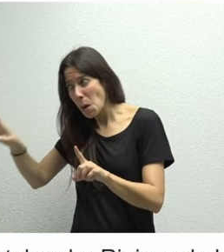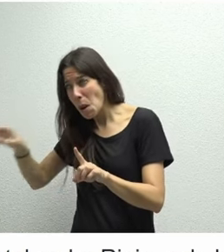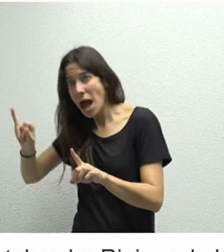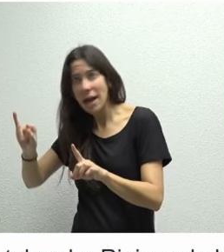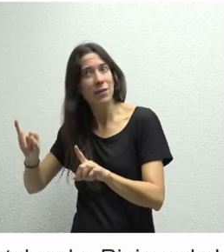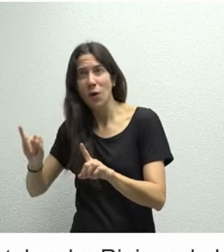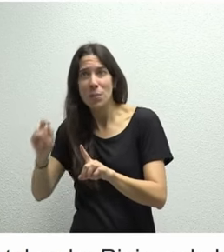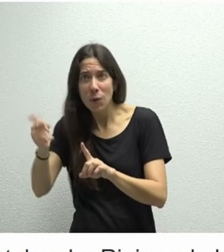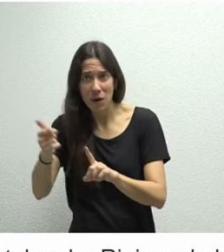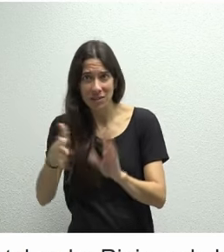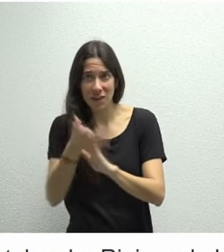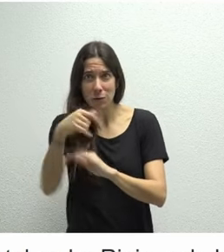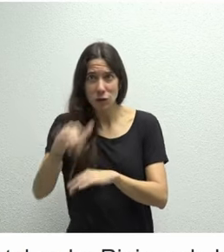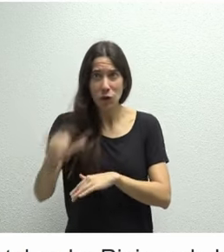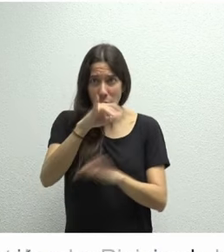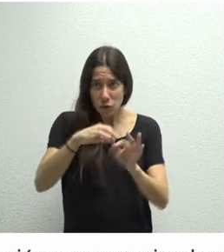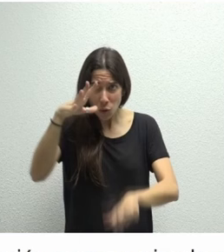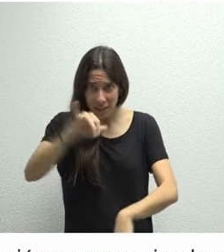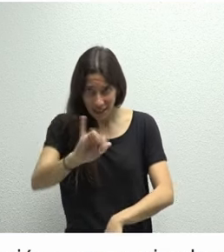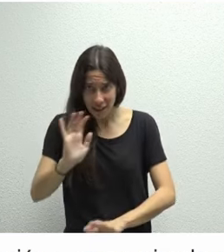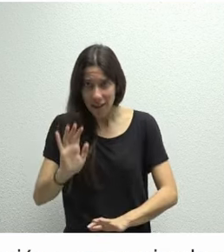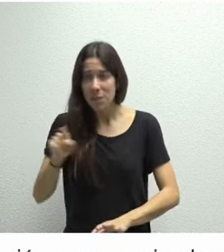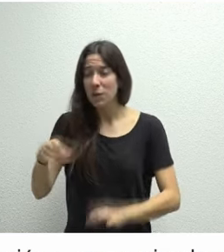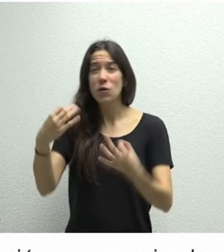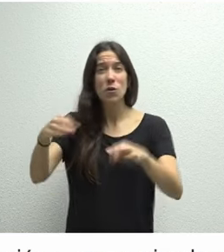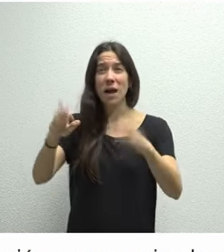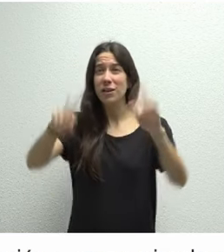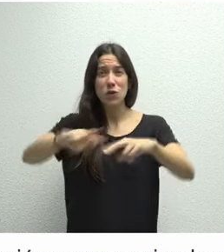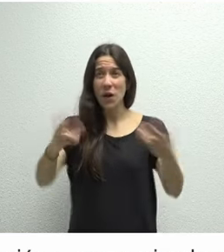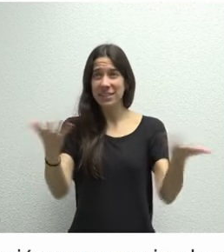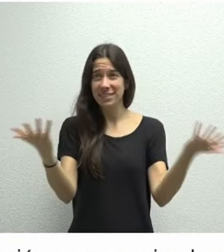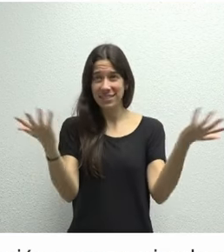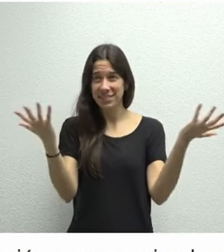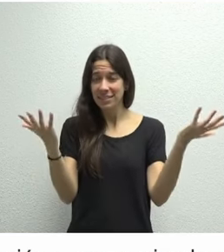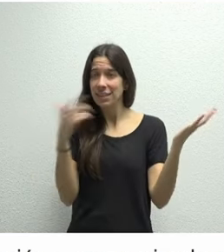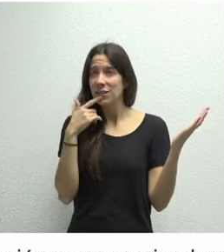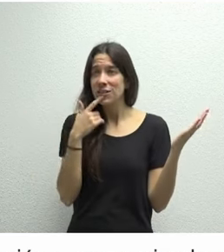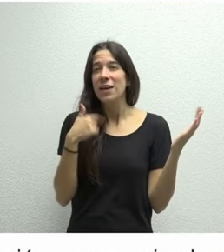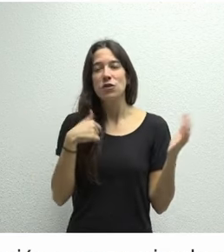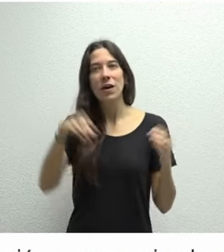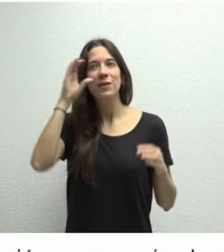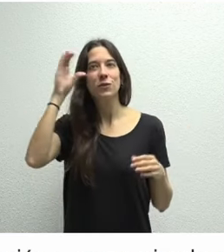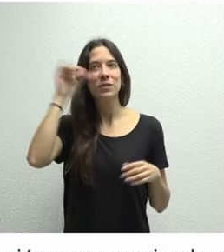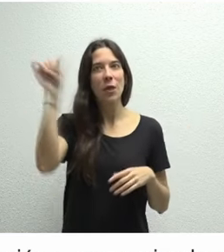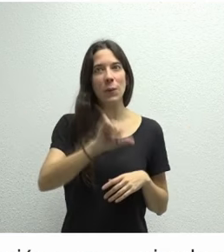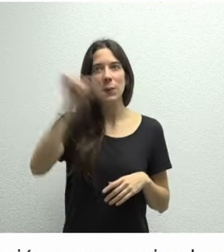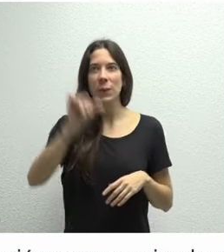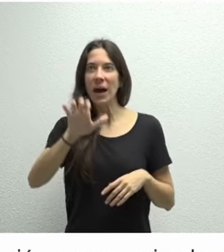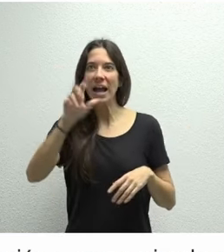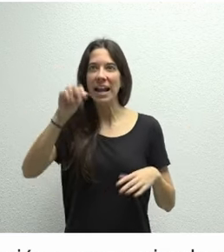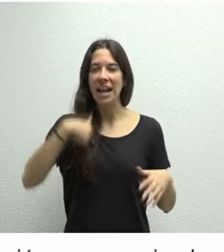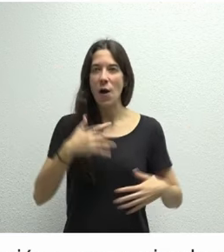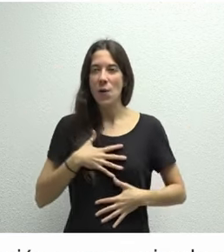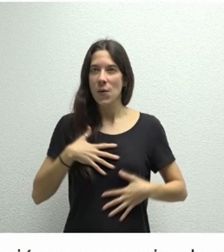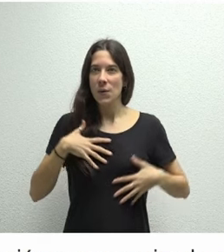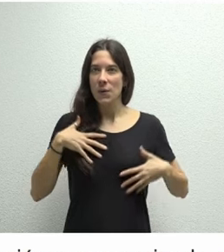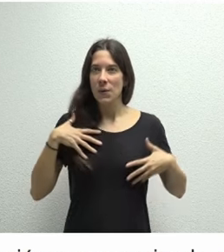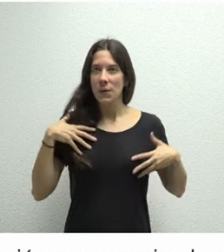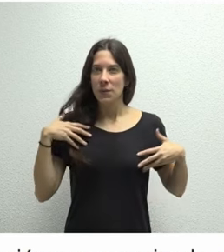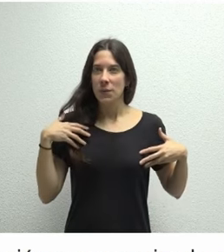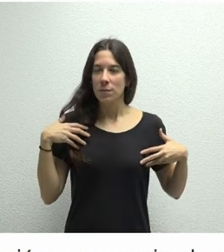lo que hay es decir yo cuando he escuchado a Elena me me ha entusiasmado pero yo que llevo muchos años en esto